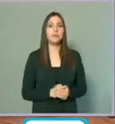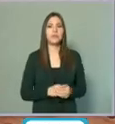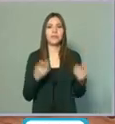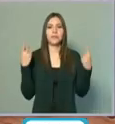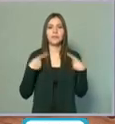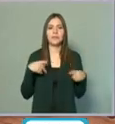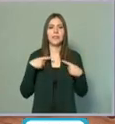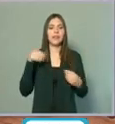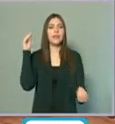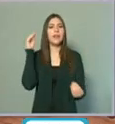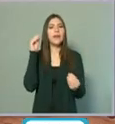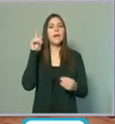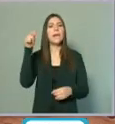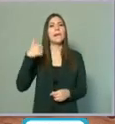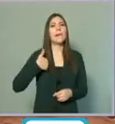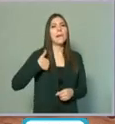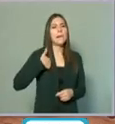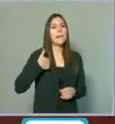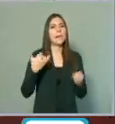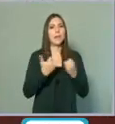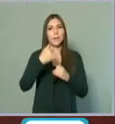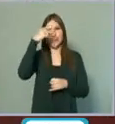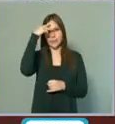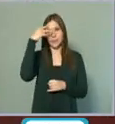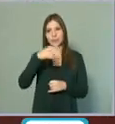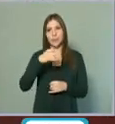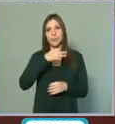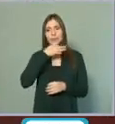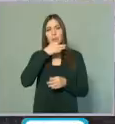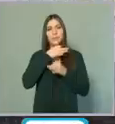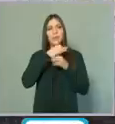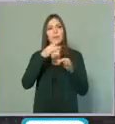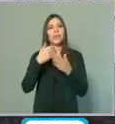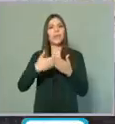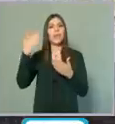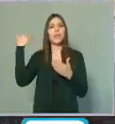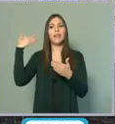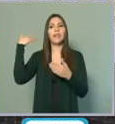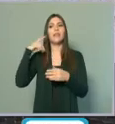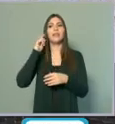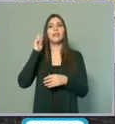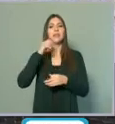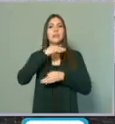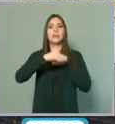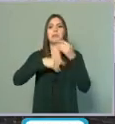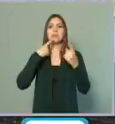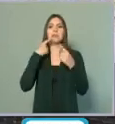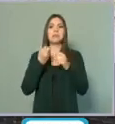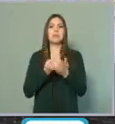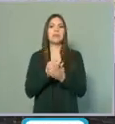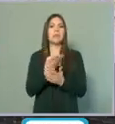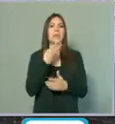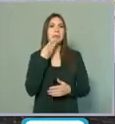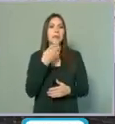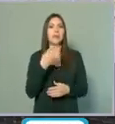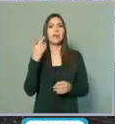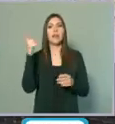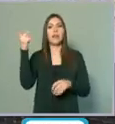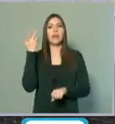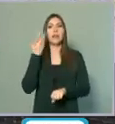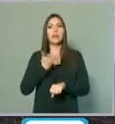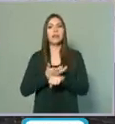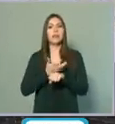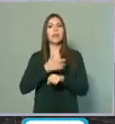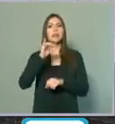negociadores, tanto de Canadá como de México, anunciaron hace unos días que la negociación iba muy bien y que incluso Estados Unidos